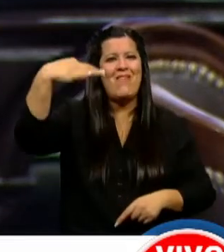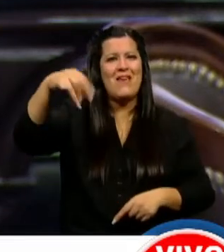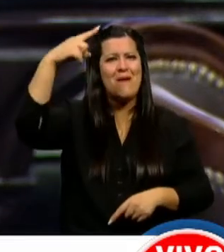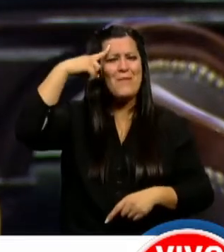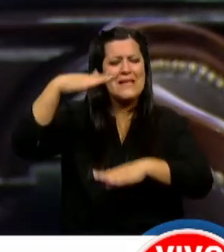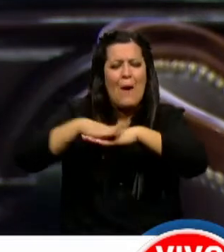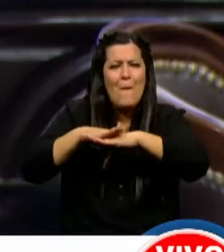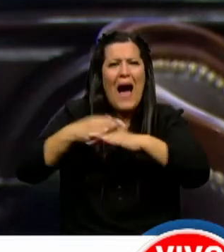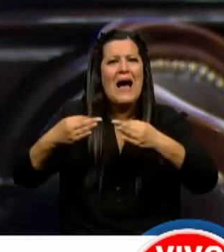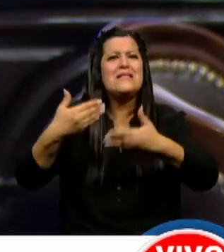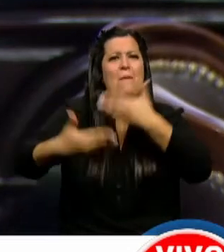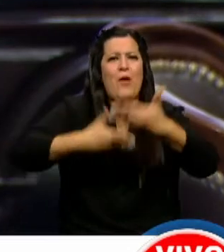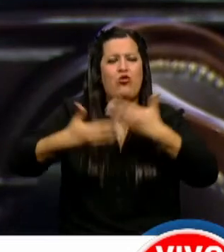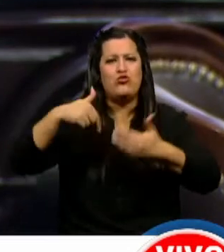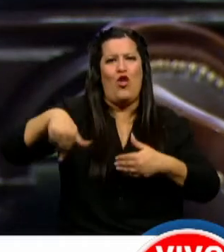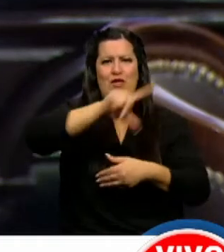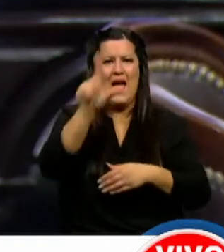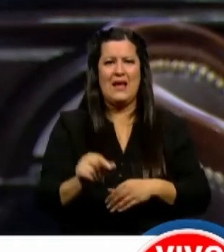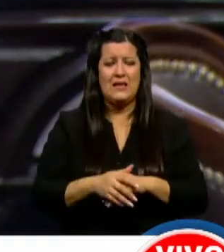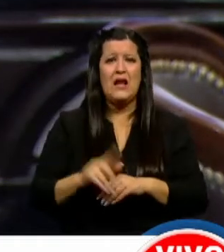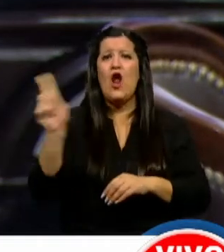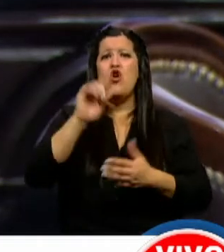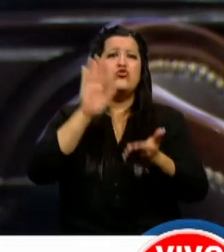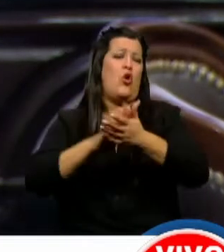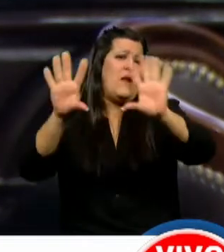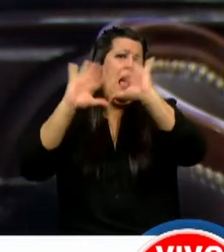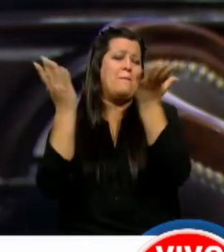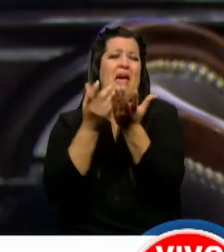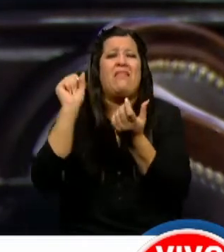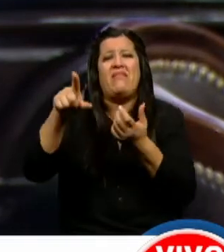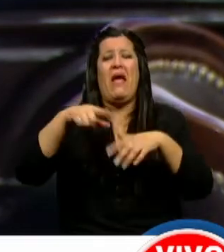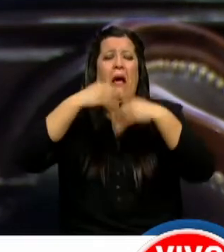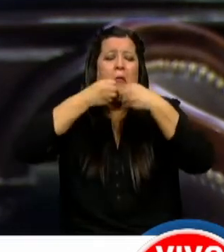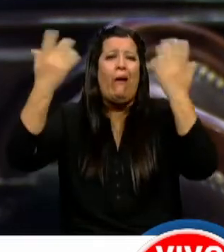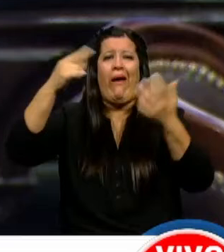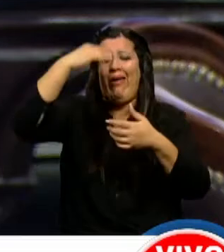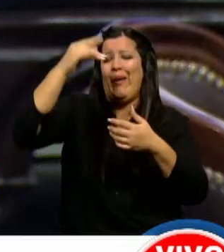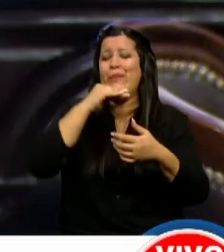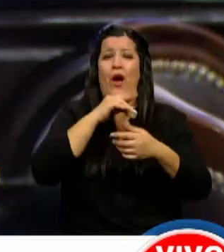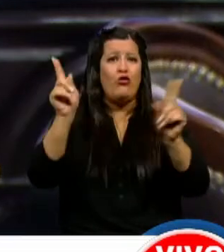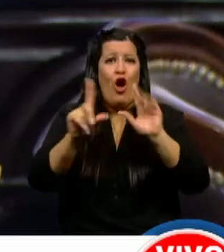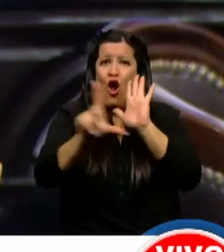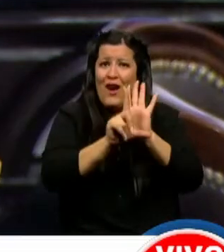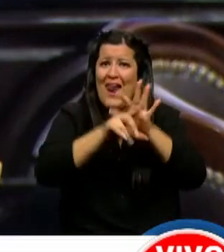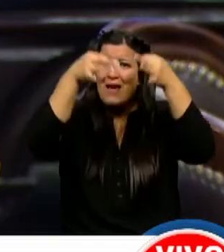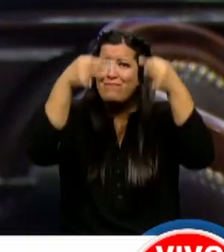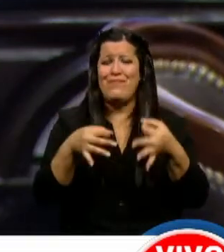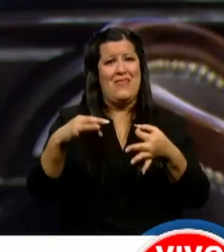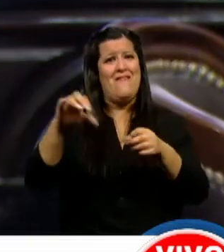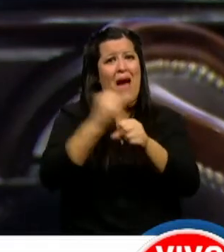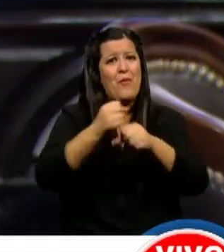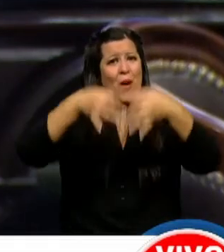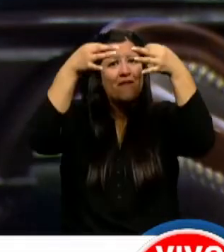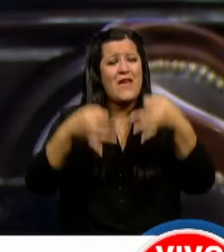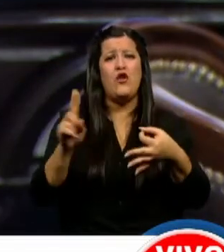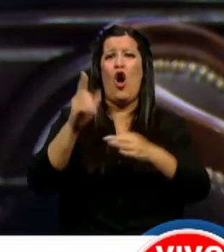de desarrollo productivo de la Argentina, no en el ambientalismo de cotillón, no en las leyes que no tienen costo venir a aprobarlas acá,